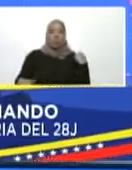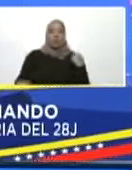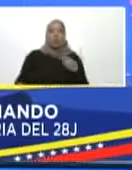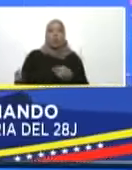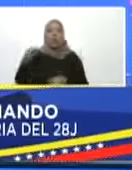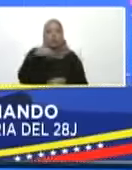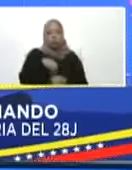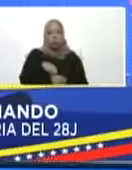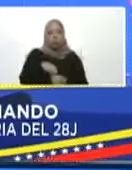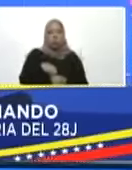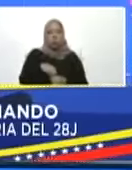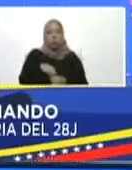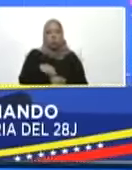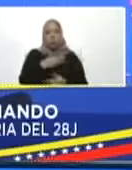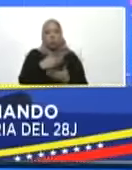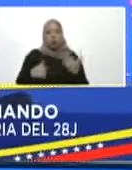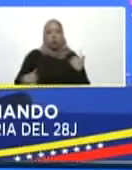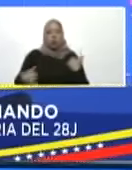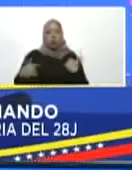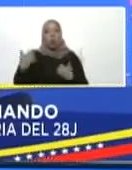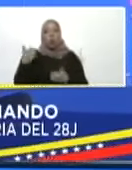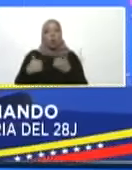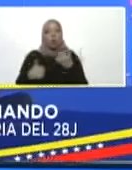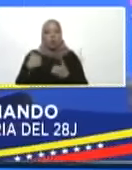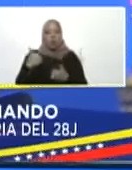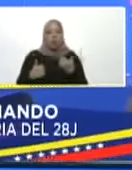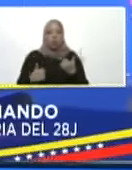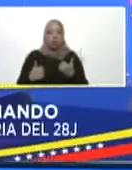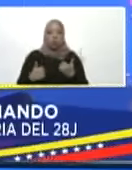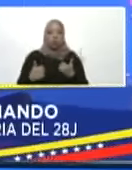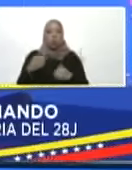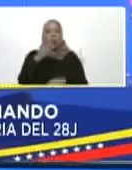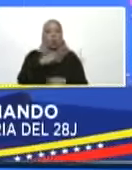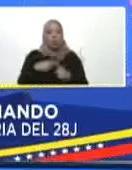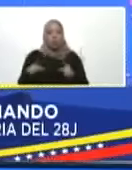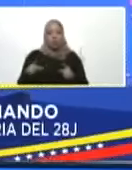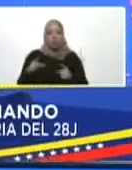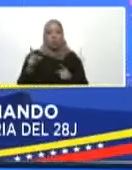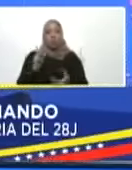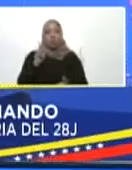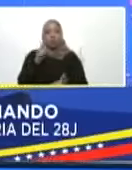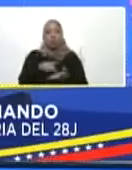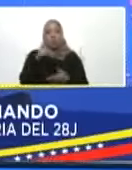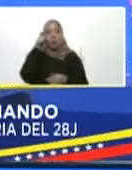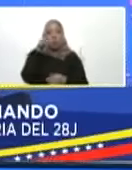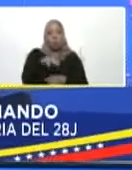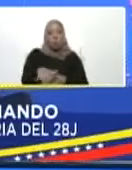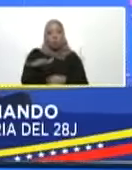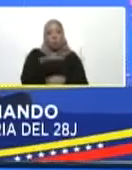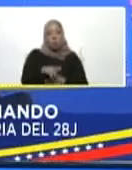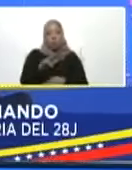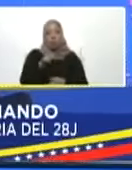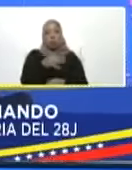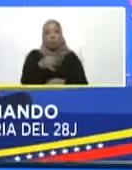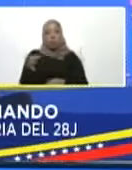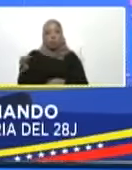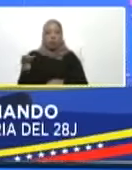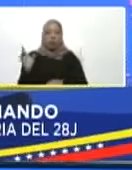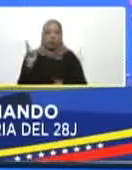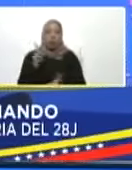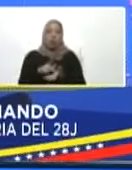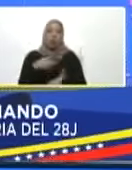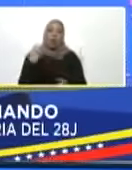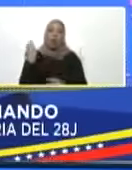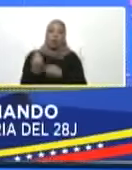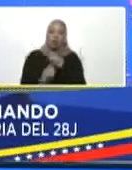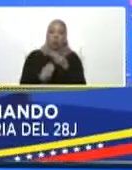reelección, un presidente que es candidato, que es la gran diferencia, y el pueblo tiene allí perfectamente